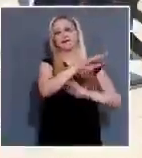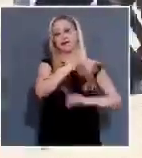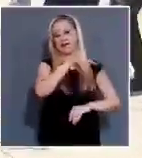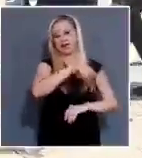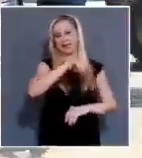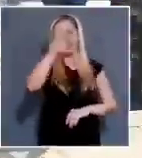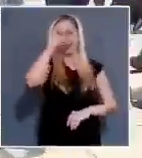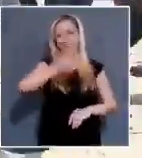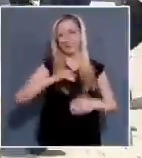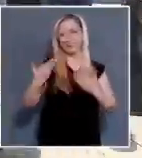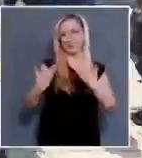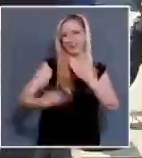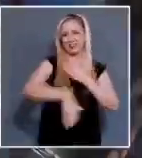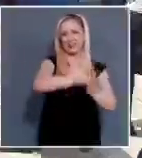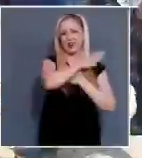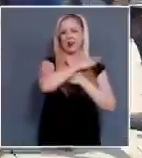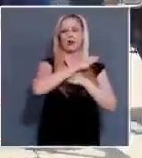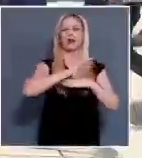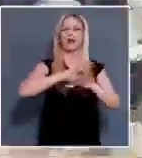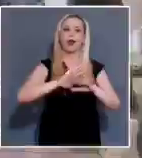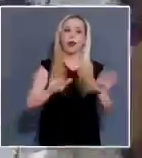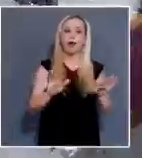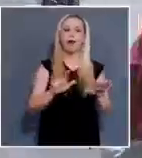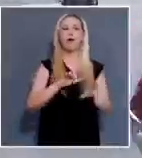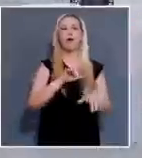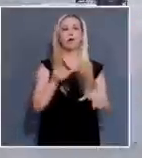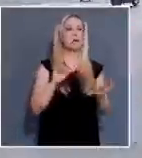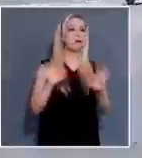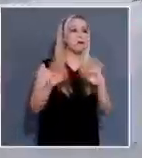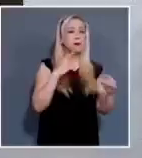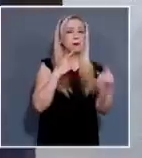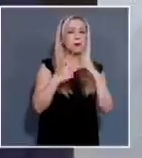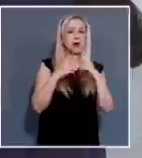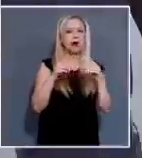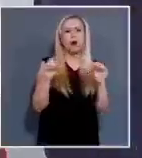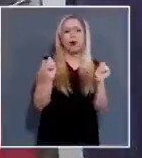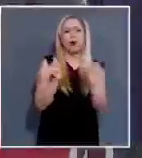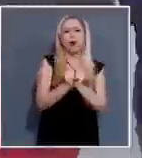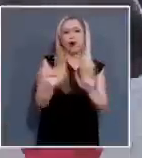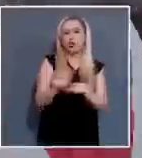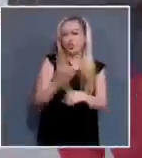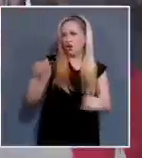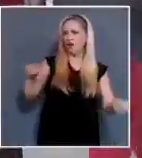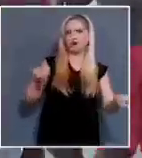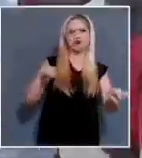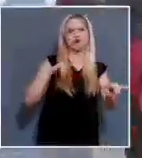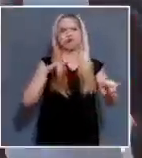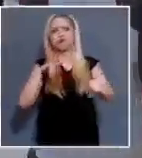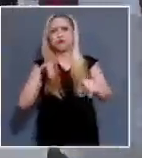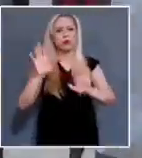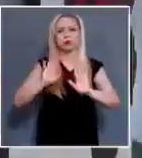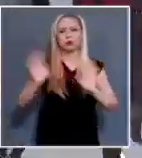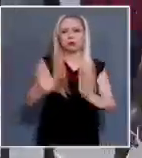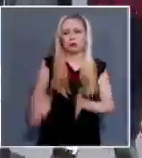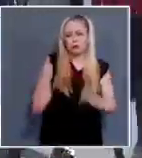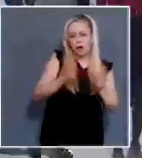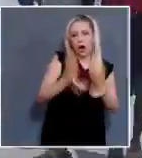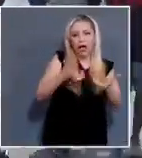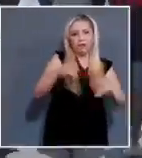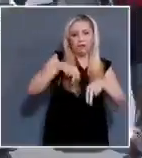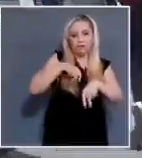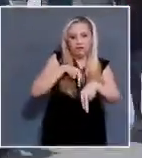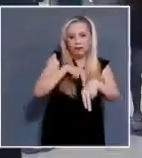realizó de forma pacífica y con una mínima afectación al tráfico vehicular. Para el canal del Poder Judicial de la Federación,